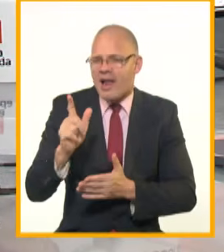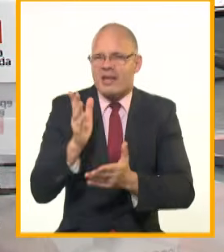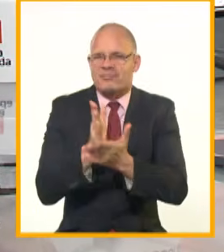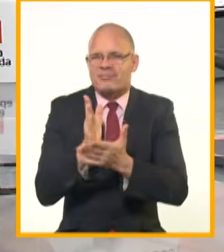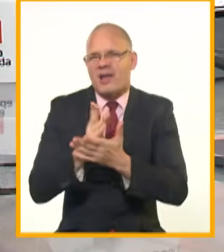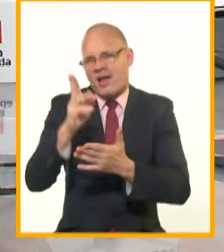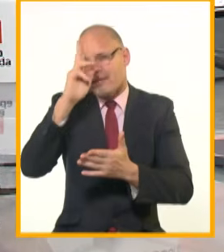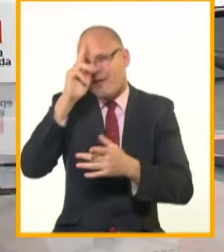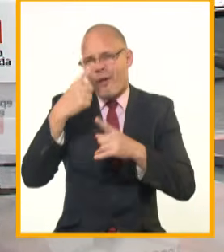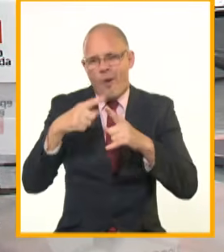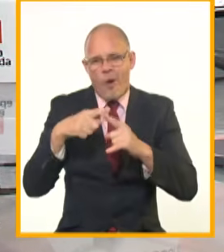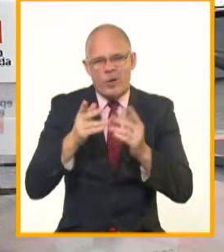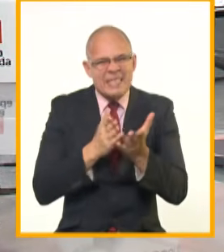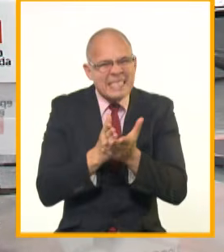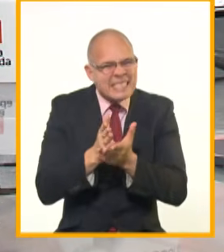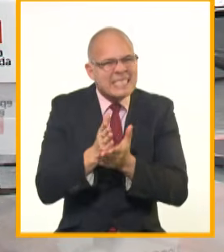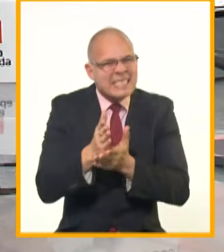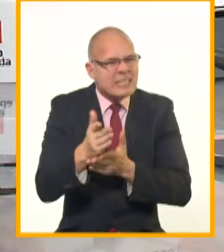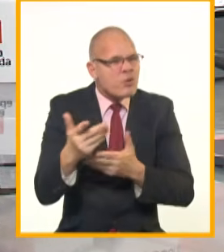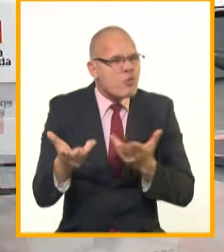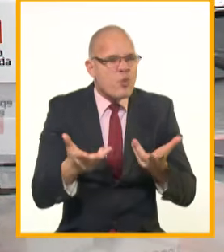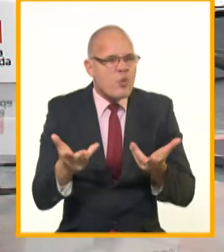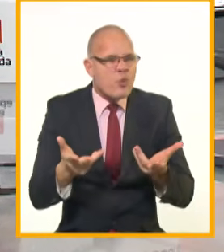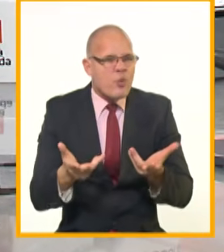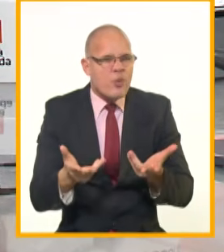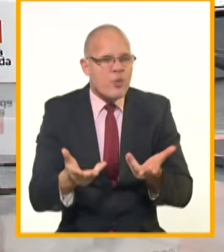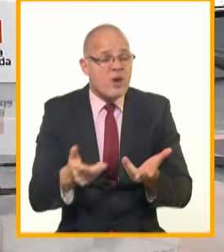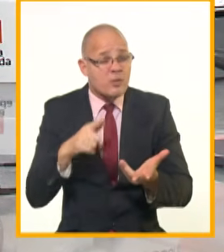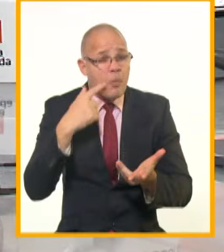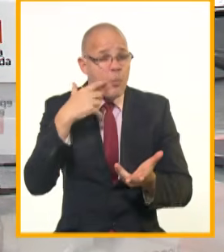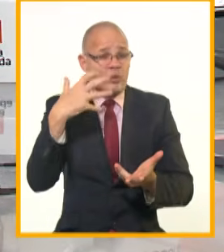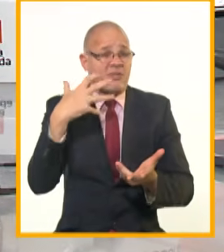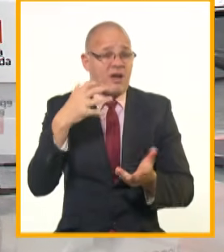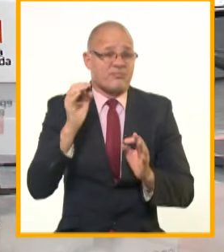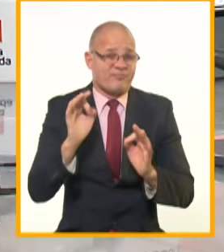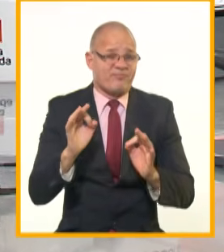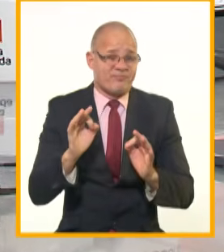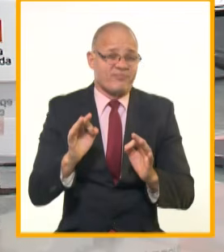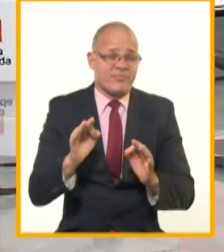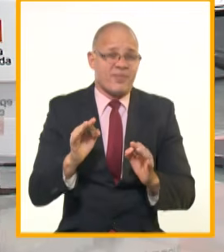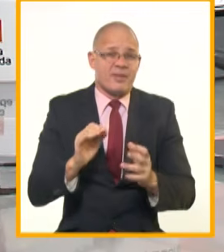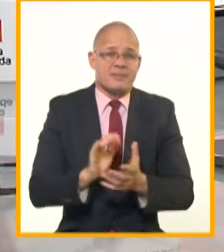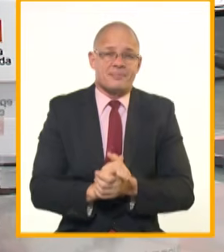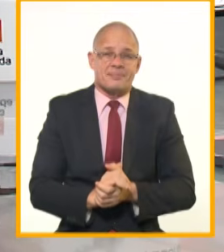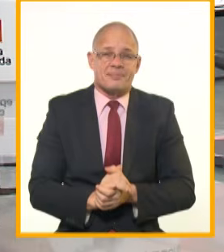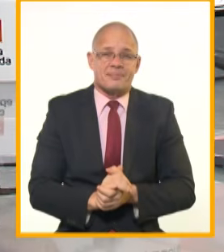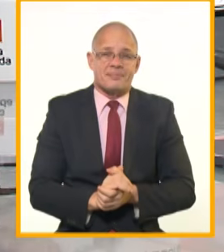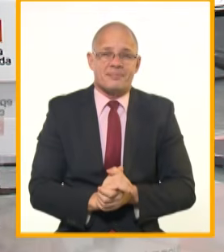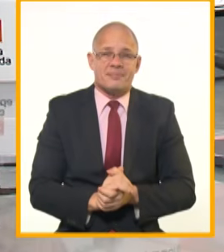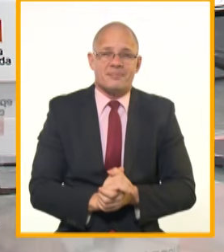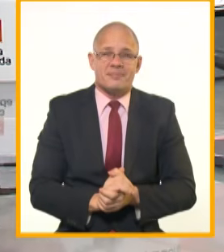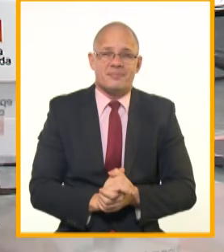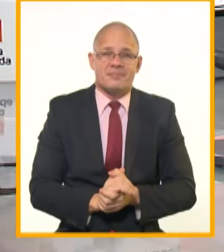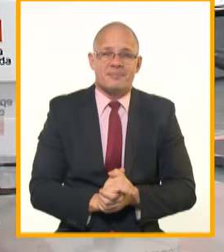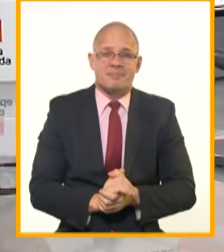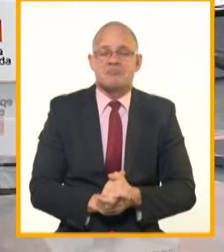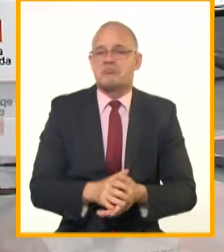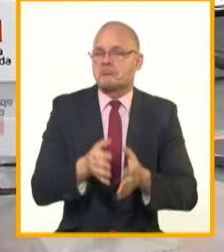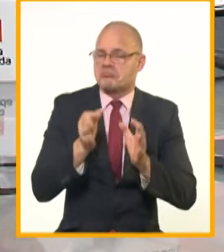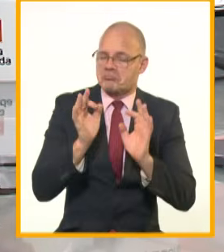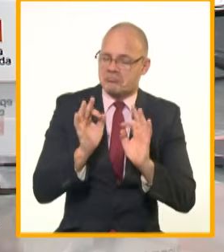solo es orgullo, sino es esencia de nuestro sistema. Y ahí está